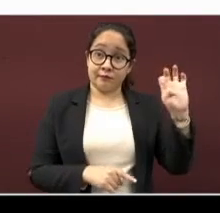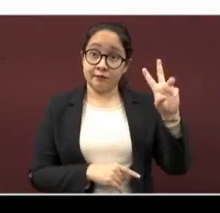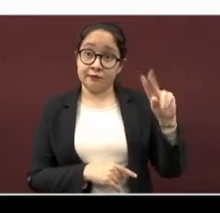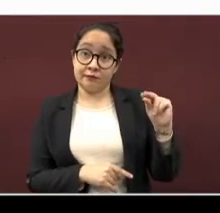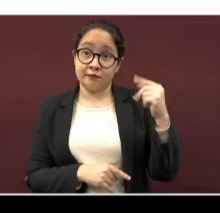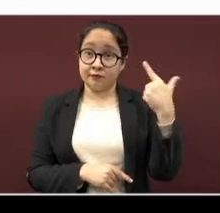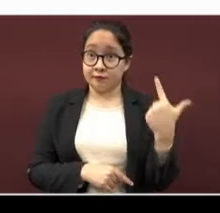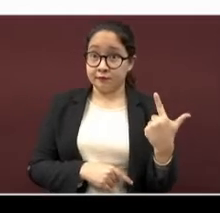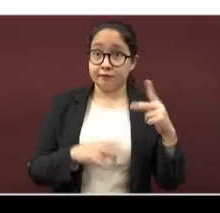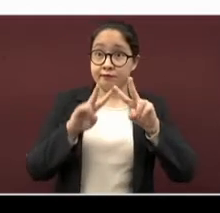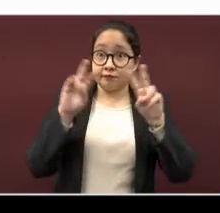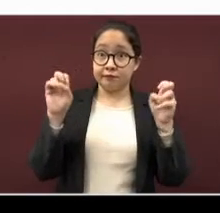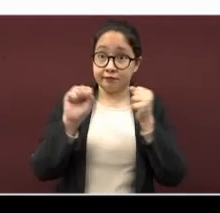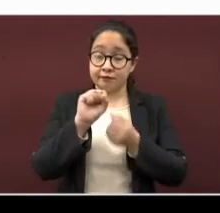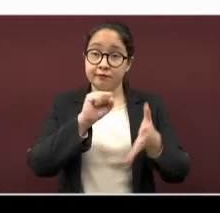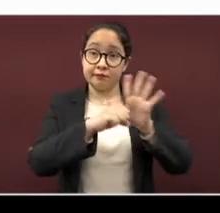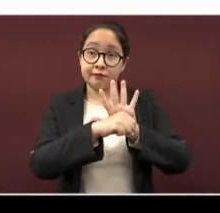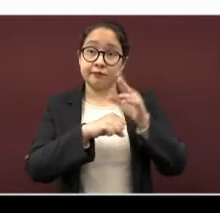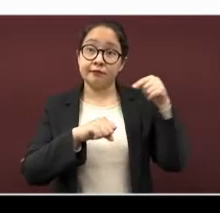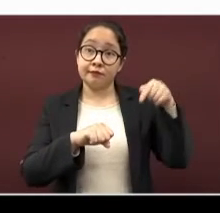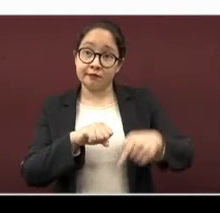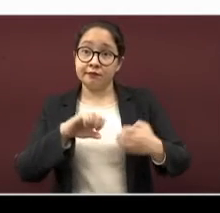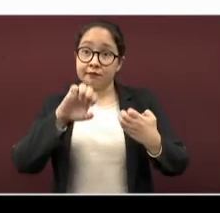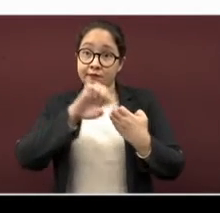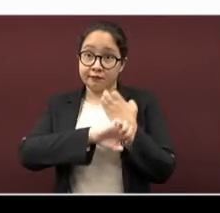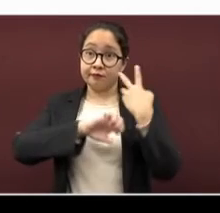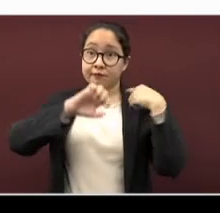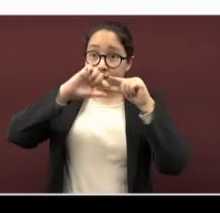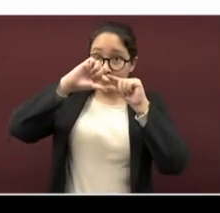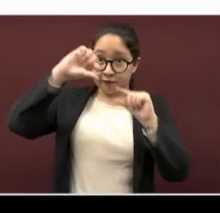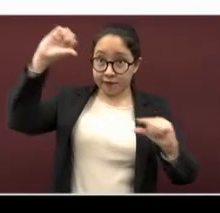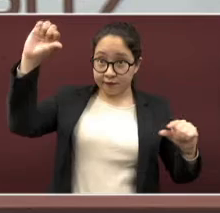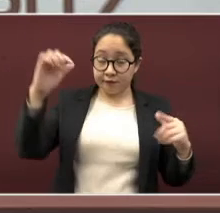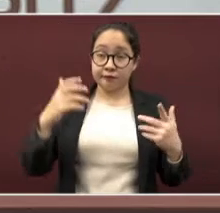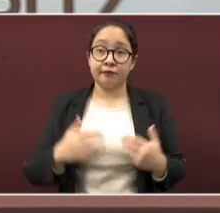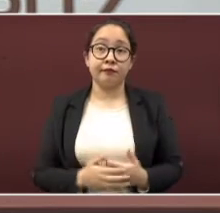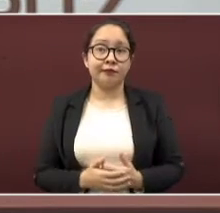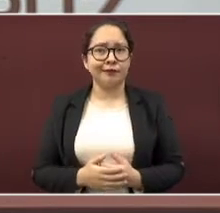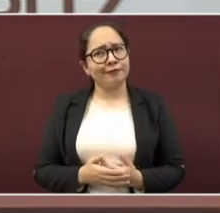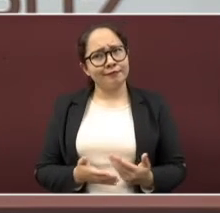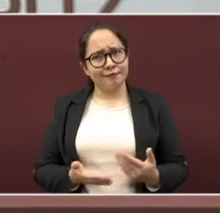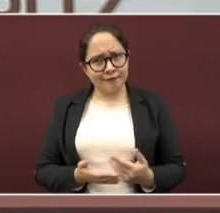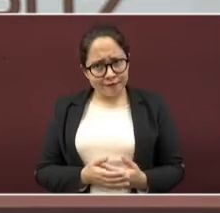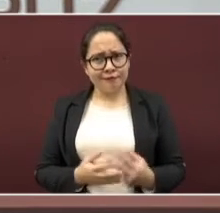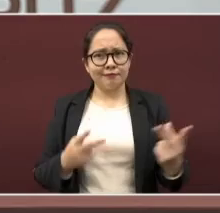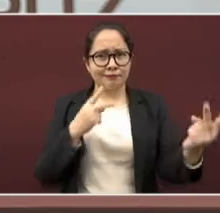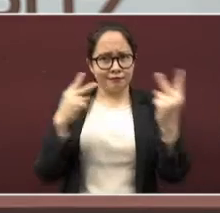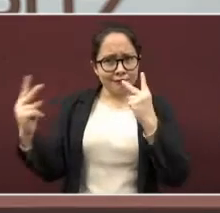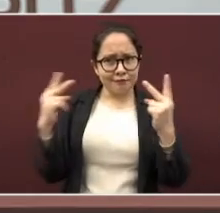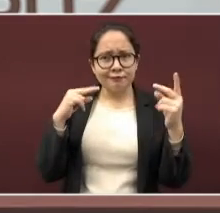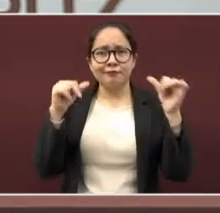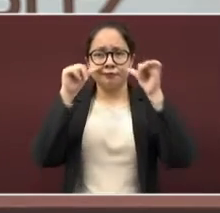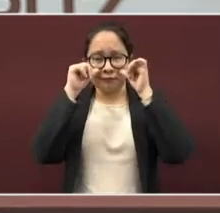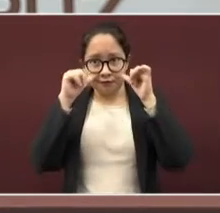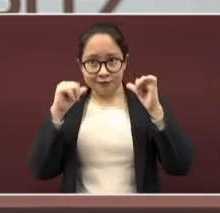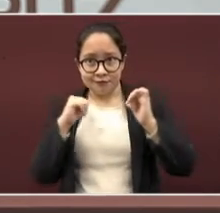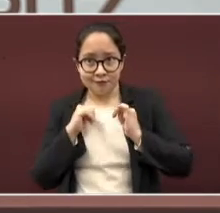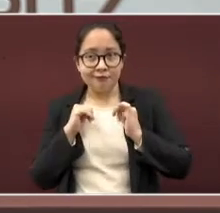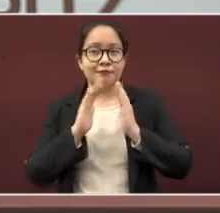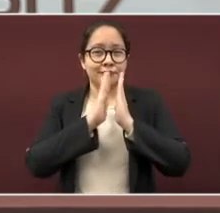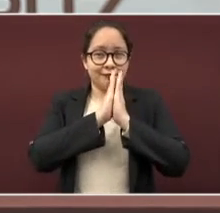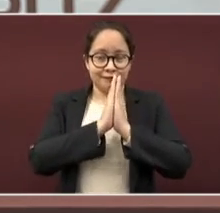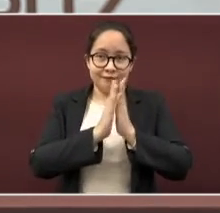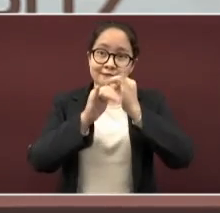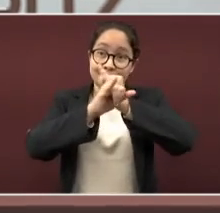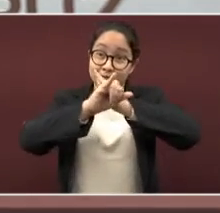de la actualización del corona virus en la entidad los invito a poner mucha atención y a compartir